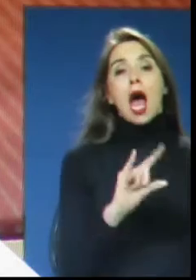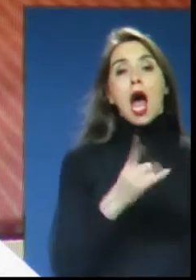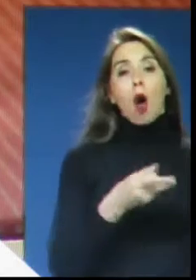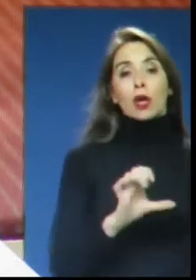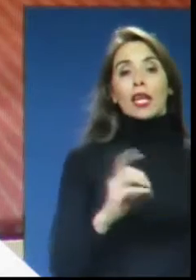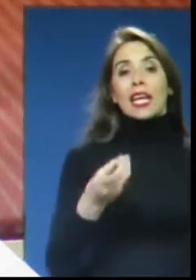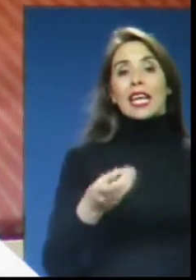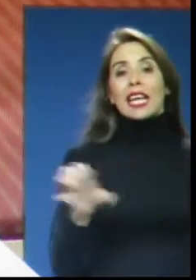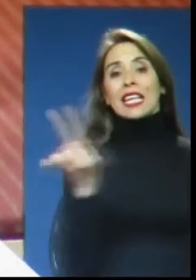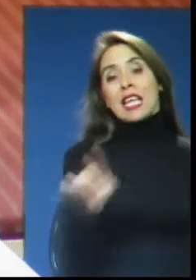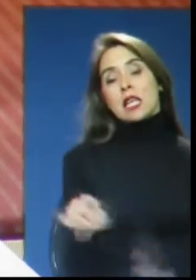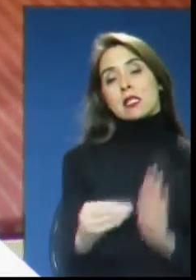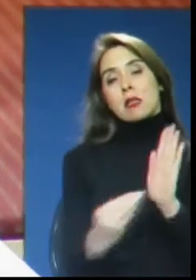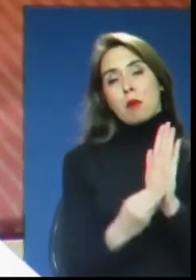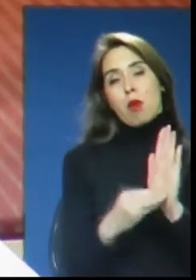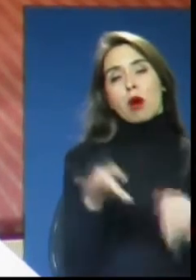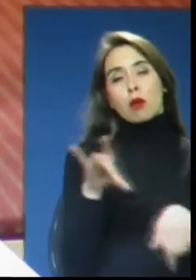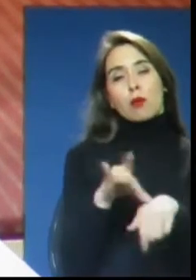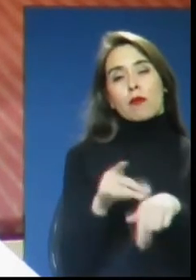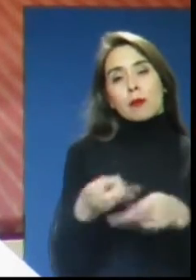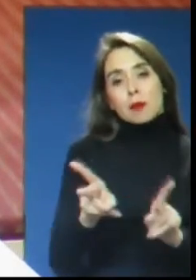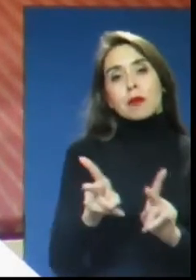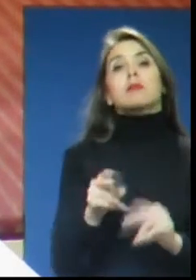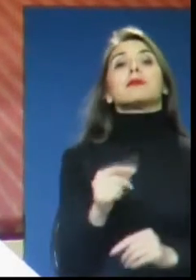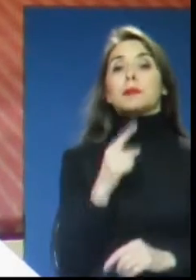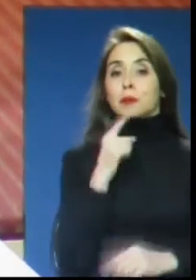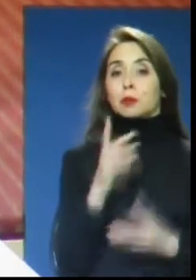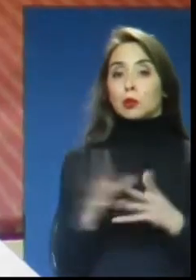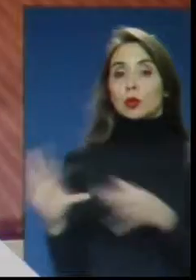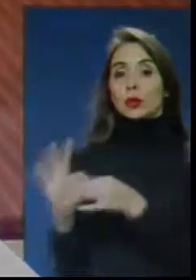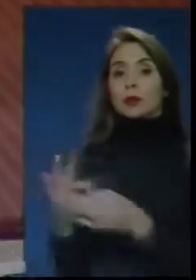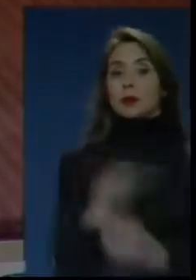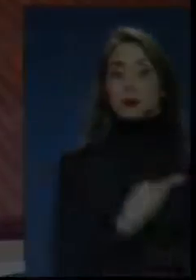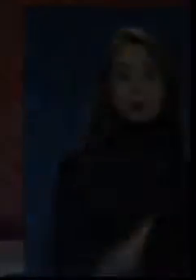AUGE o el GES. He dicho, señor presidente, muchas gracias.